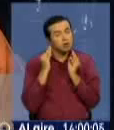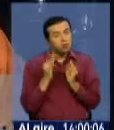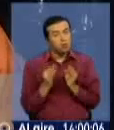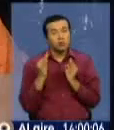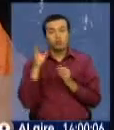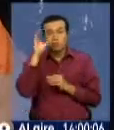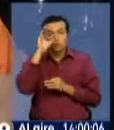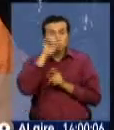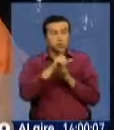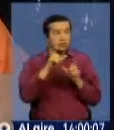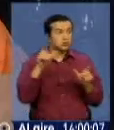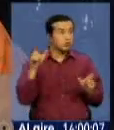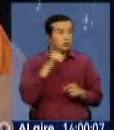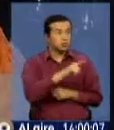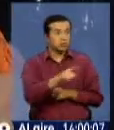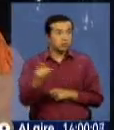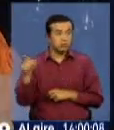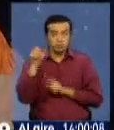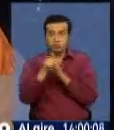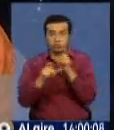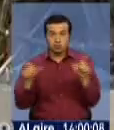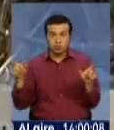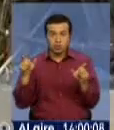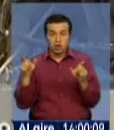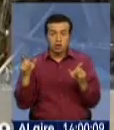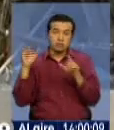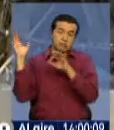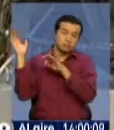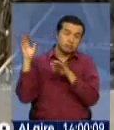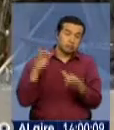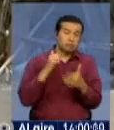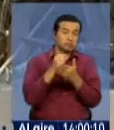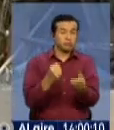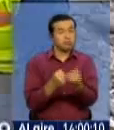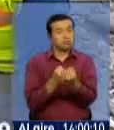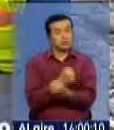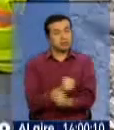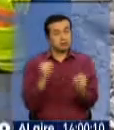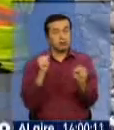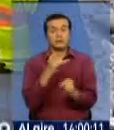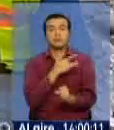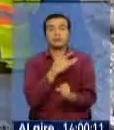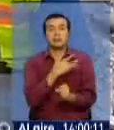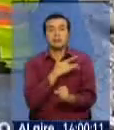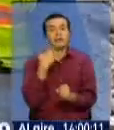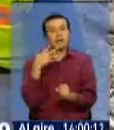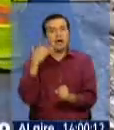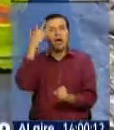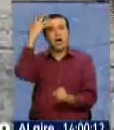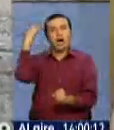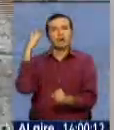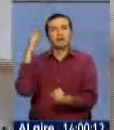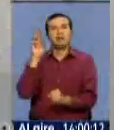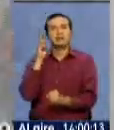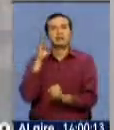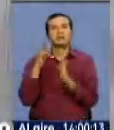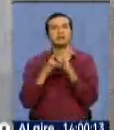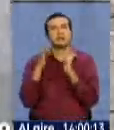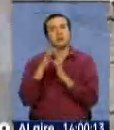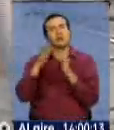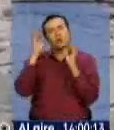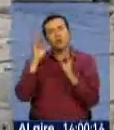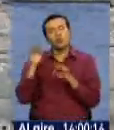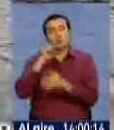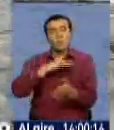encontrar vidas y obviamente poder ayudar a esas personas. Pero también con un sentido de reciprocidad por lo vivido el 16 de abril de 2016